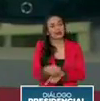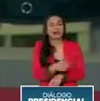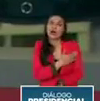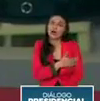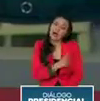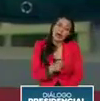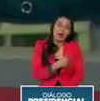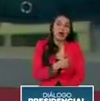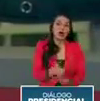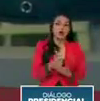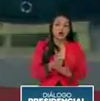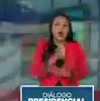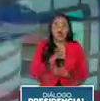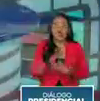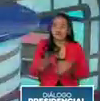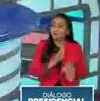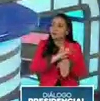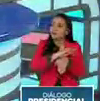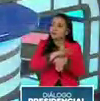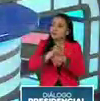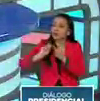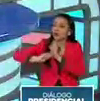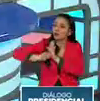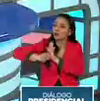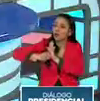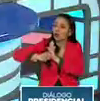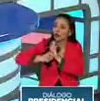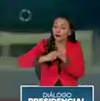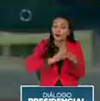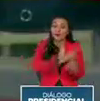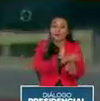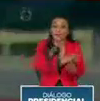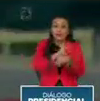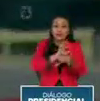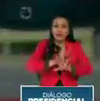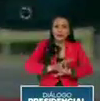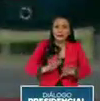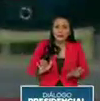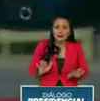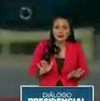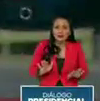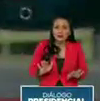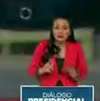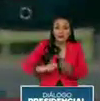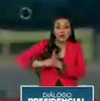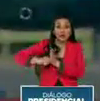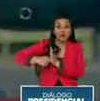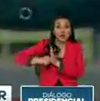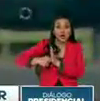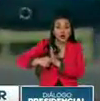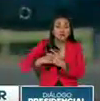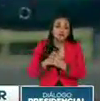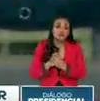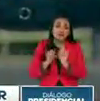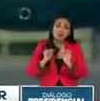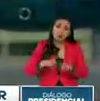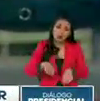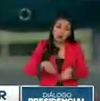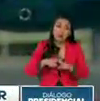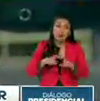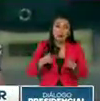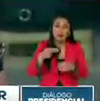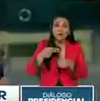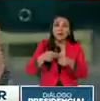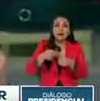todo que debe analizarse. Fiscal, que se elija por voto popular. El contralor, una terna, pero de participación de